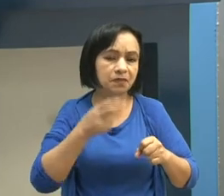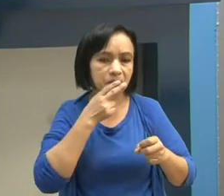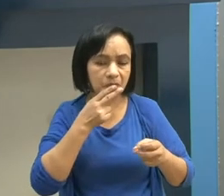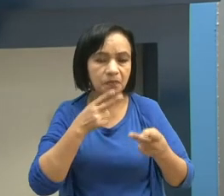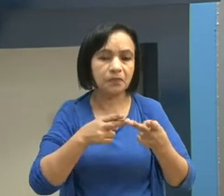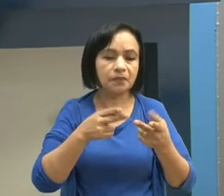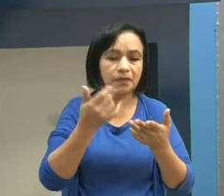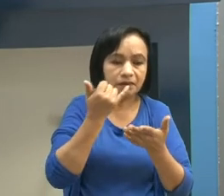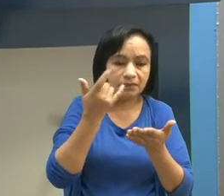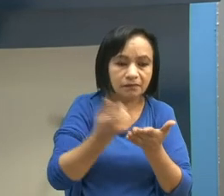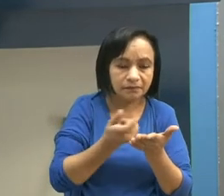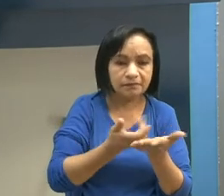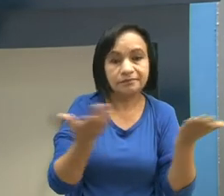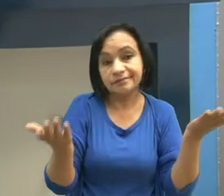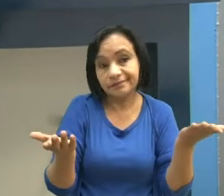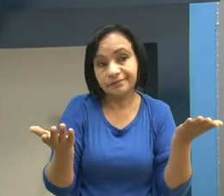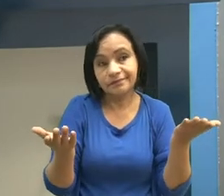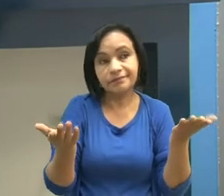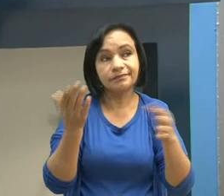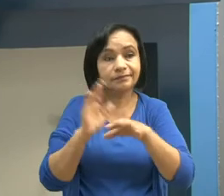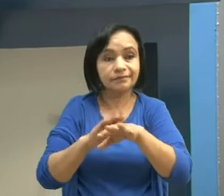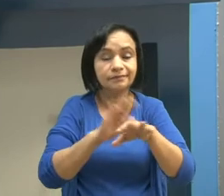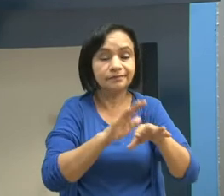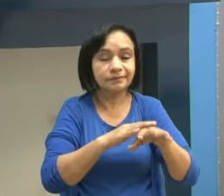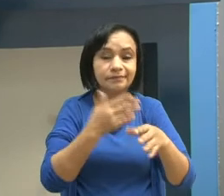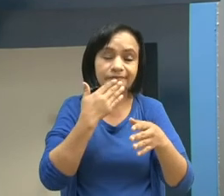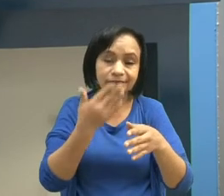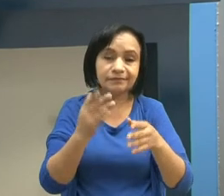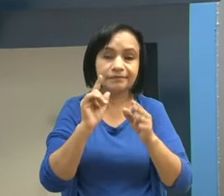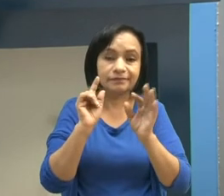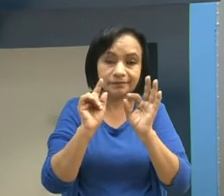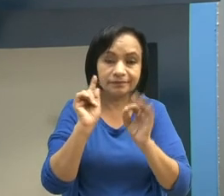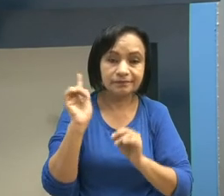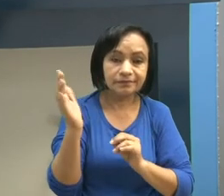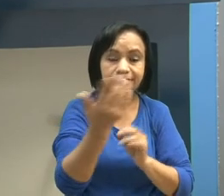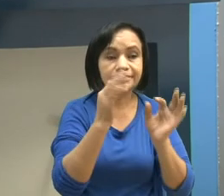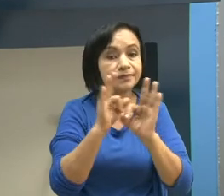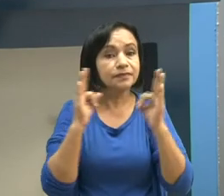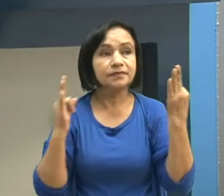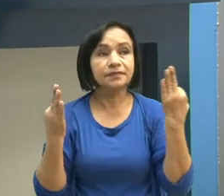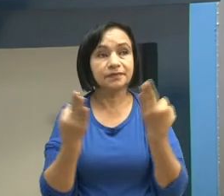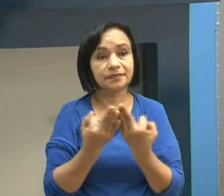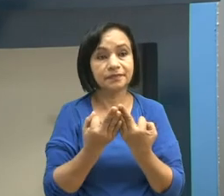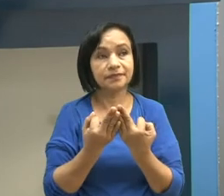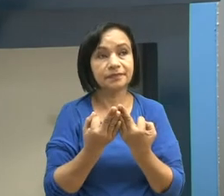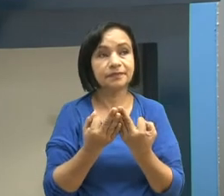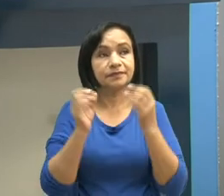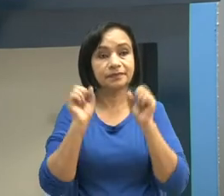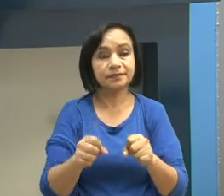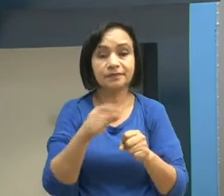la recarga, etcétera, ¿no? Entonces, un llamado no fraterno a todas nuestras familias para